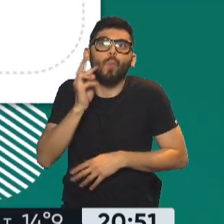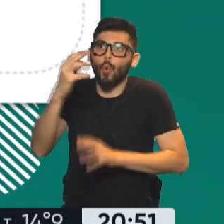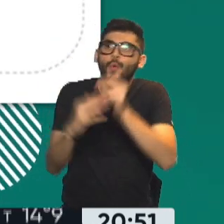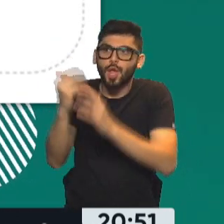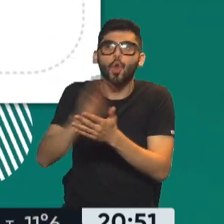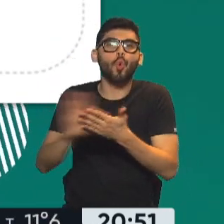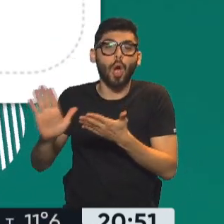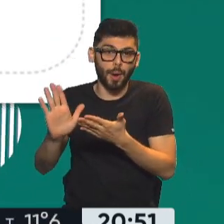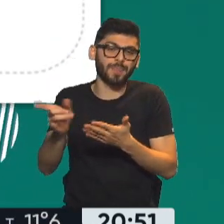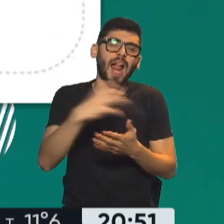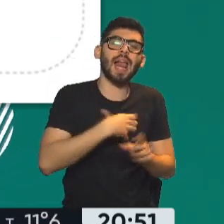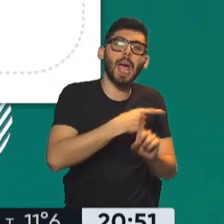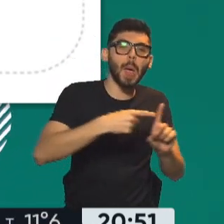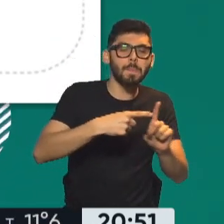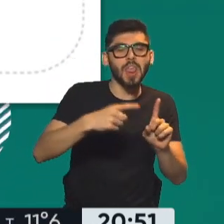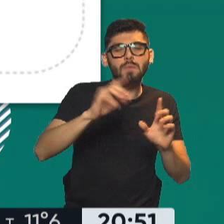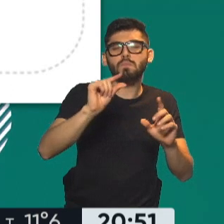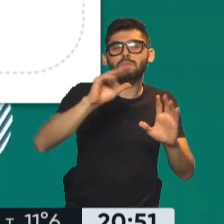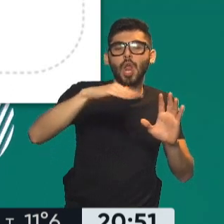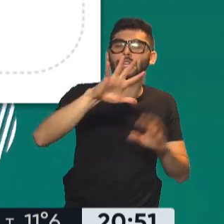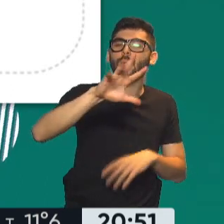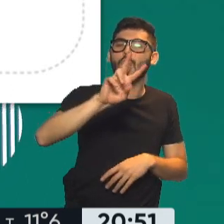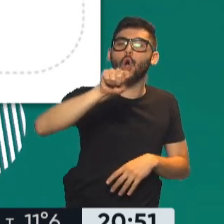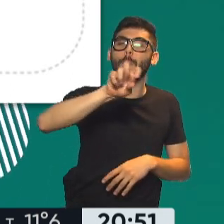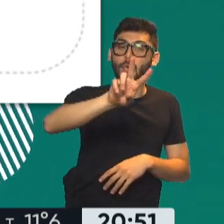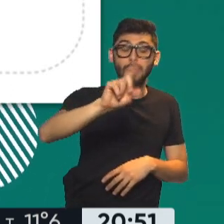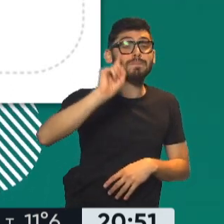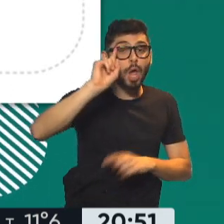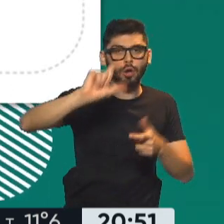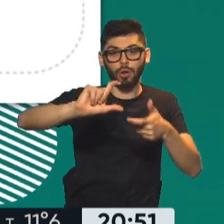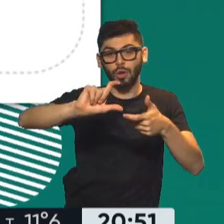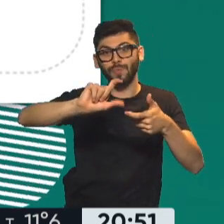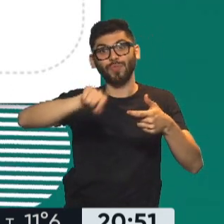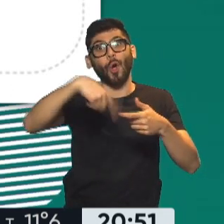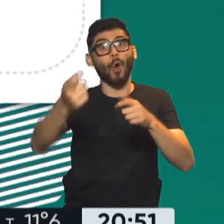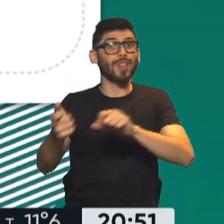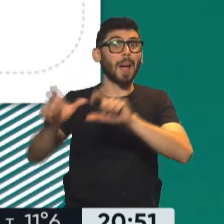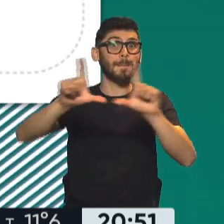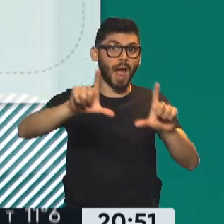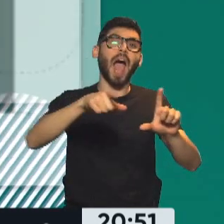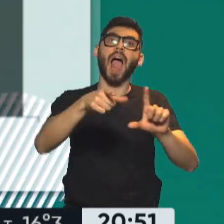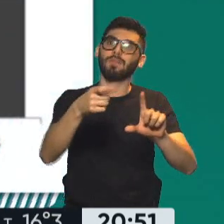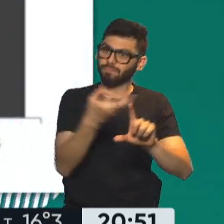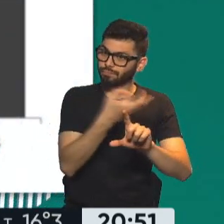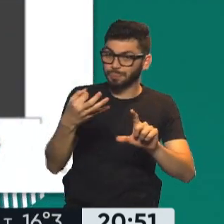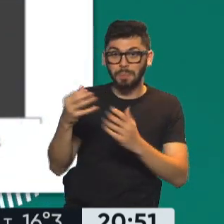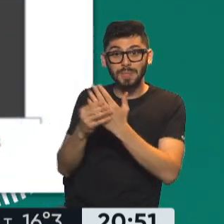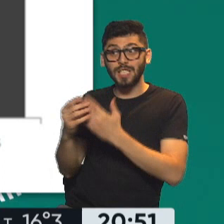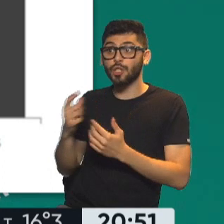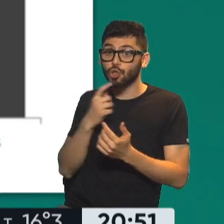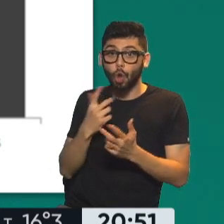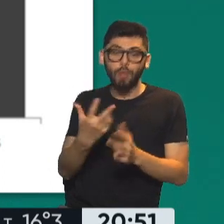media es un poco menos, 52,2. Pero si pasamos al siguiente, y acá esto convalida algo que dijo el